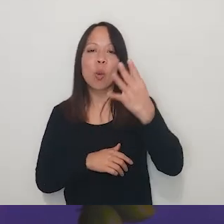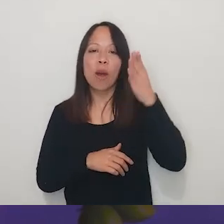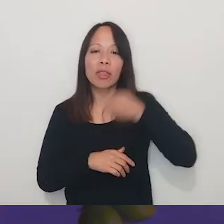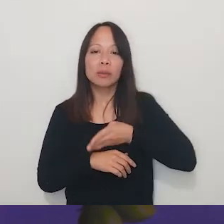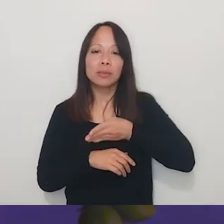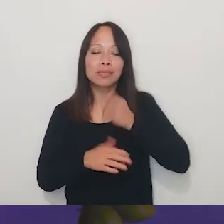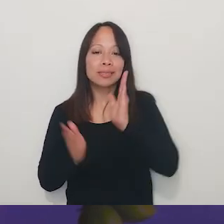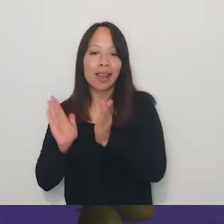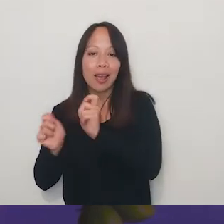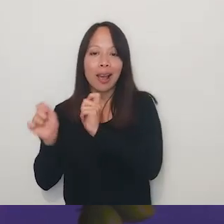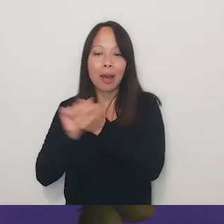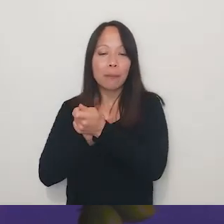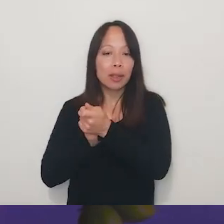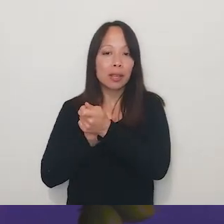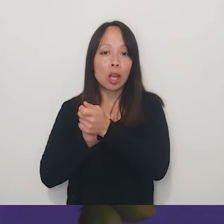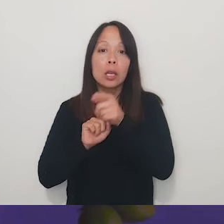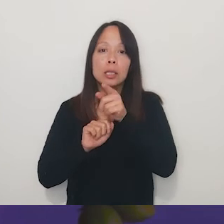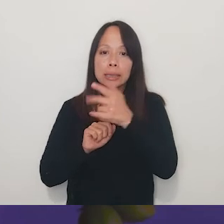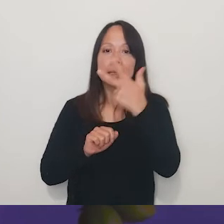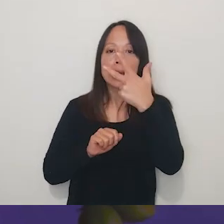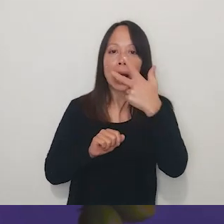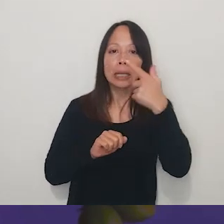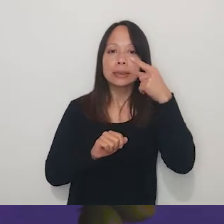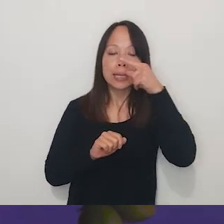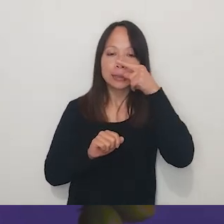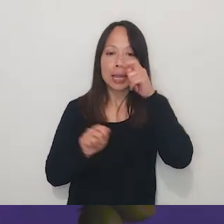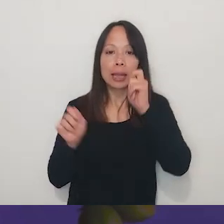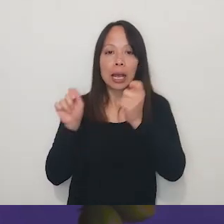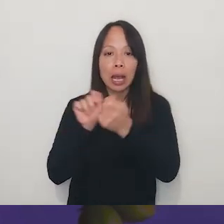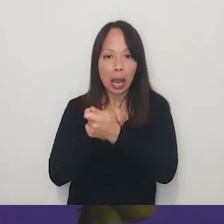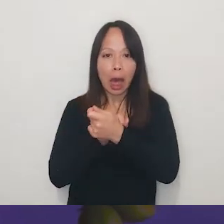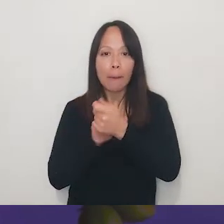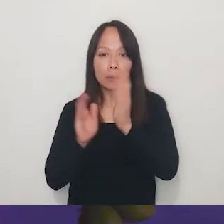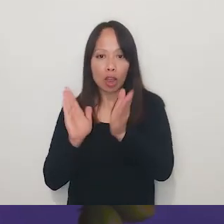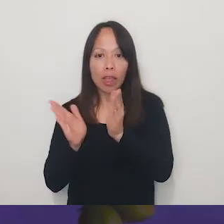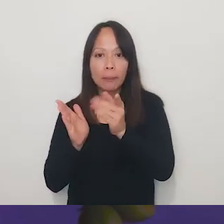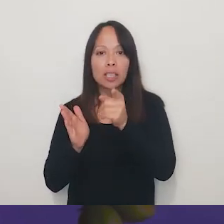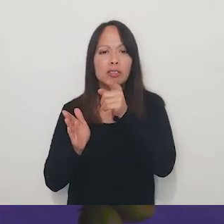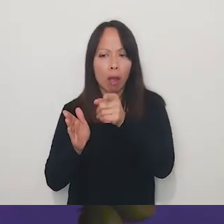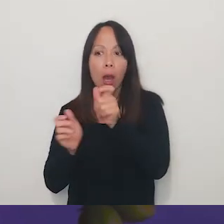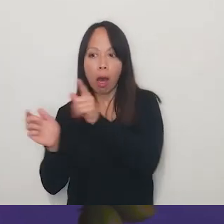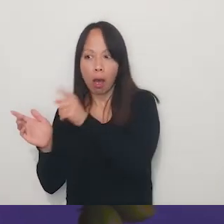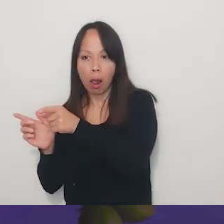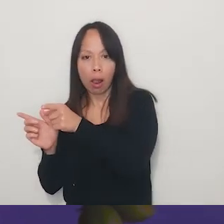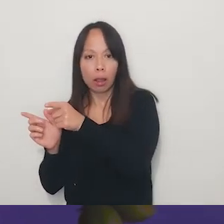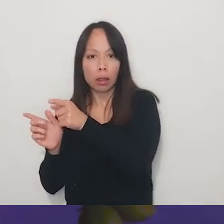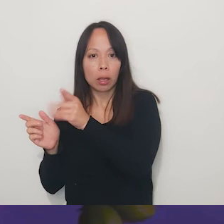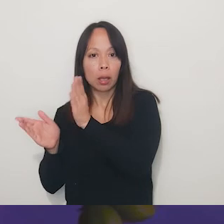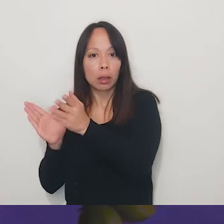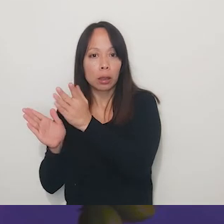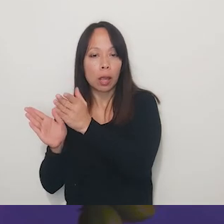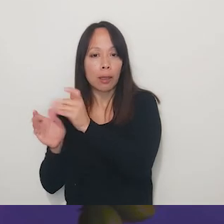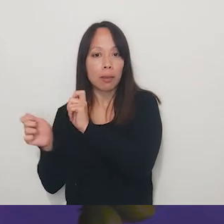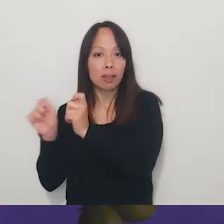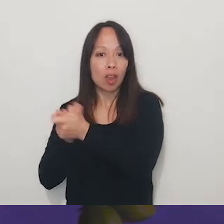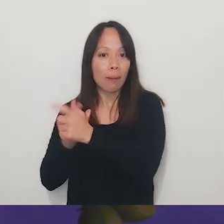De los que no cambió el tratamiento, 37% sí cambia el seguimiento. Obviamente los que cambian el tratamiento también cambian el seguimiento,